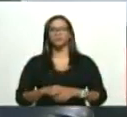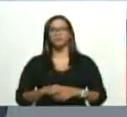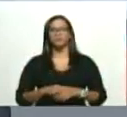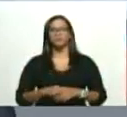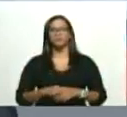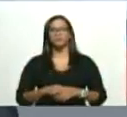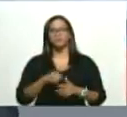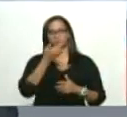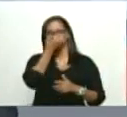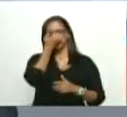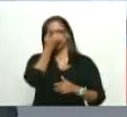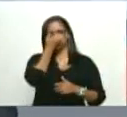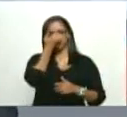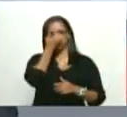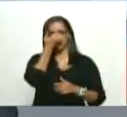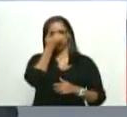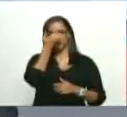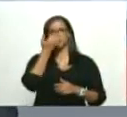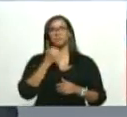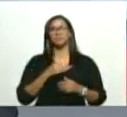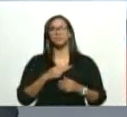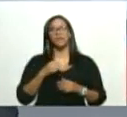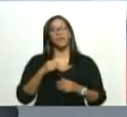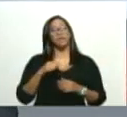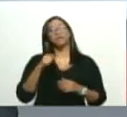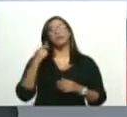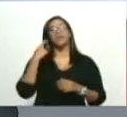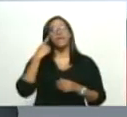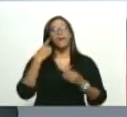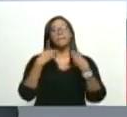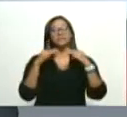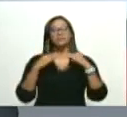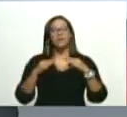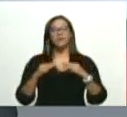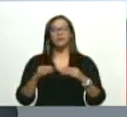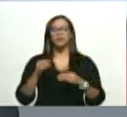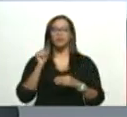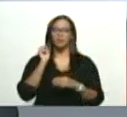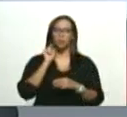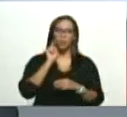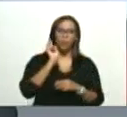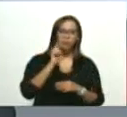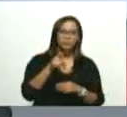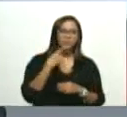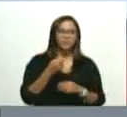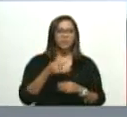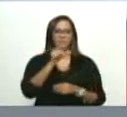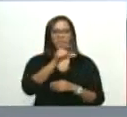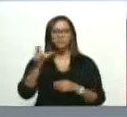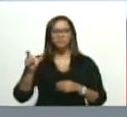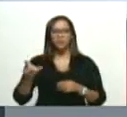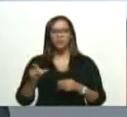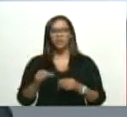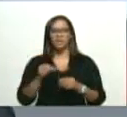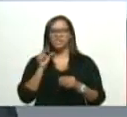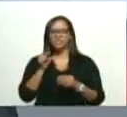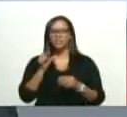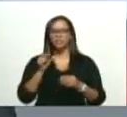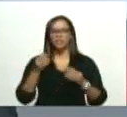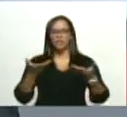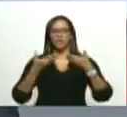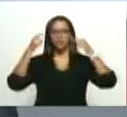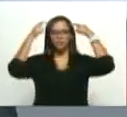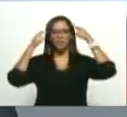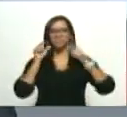¿Qué mensaje le darías tú a aquellas personas que son críticas al legado de Hugo Chávez, aquellas personas